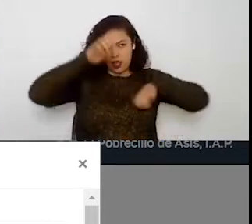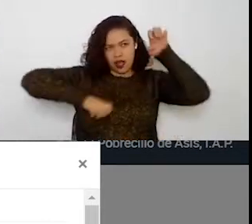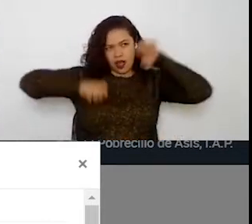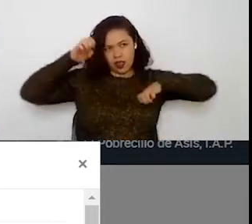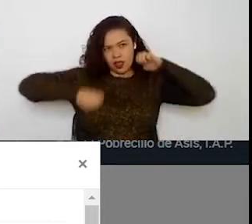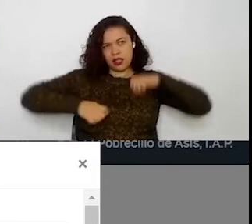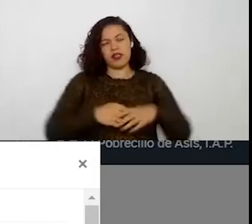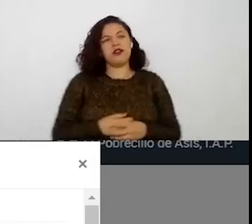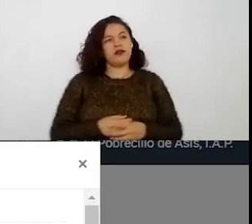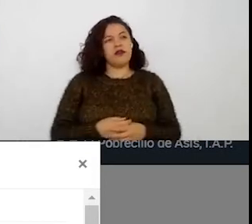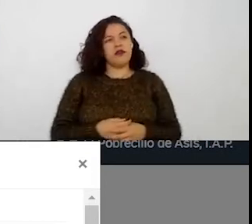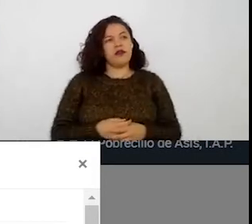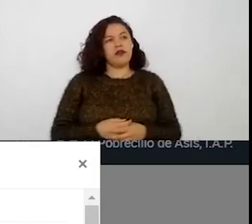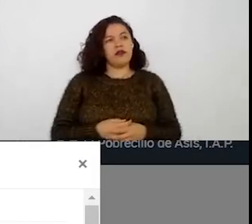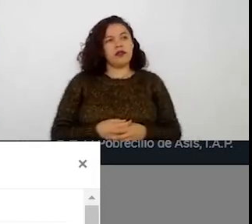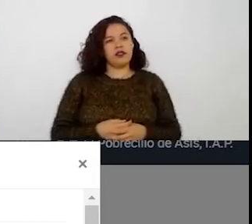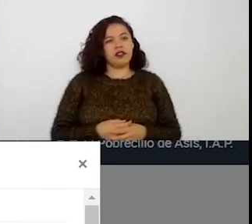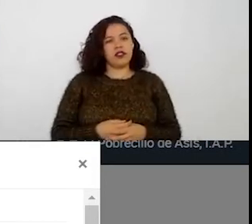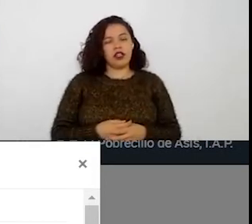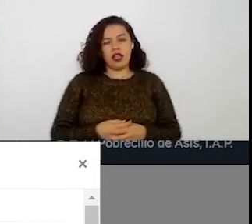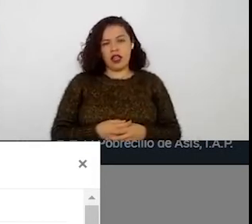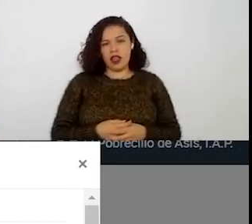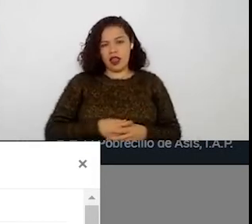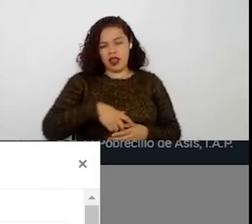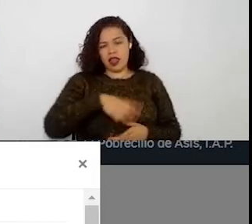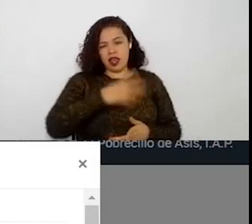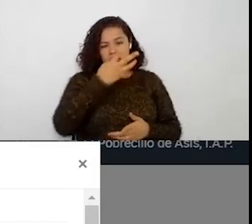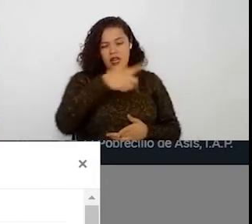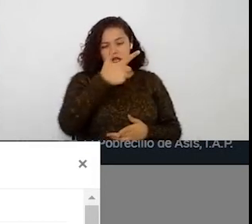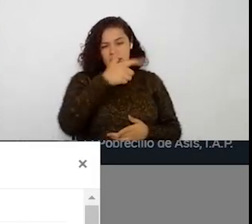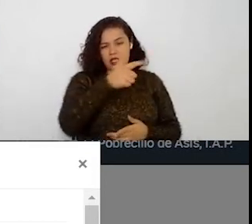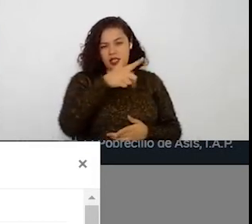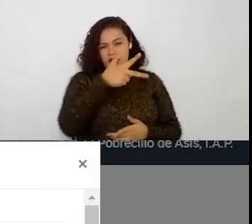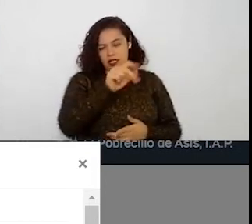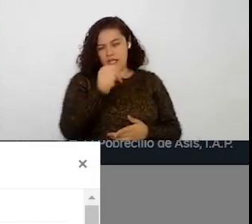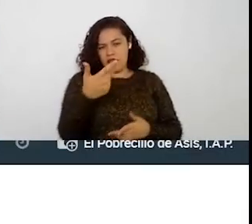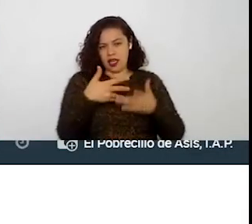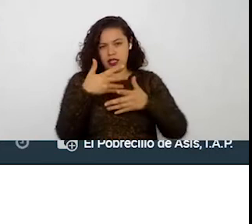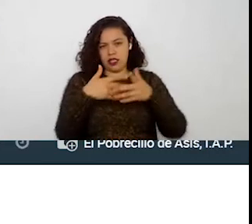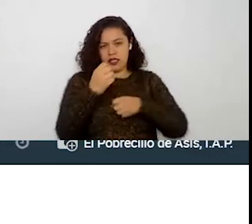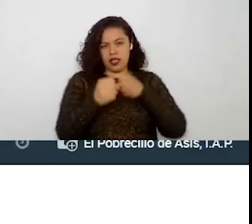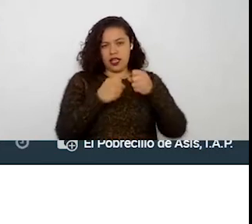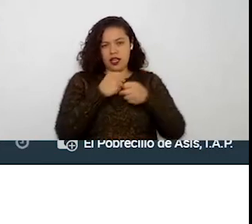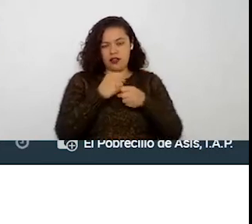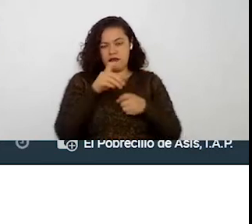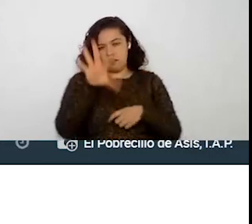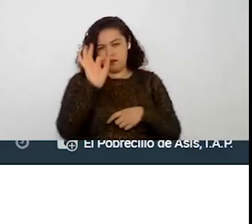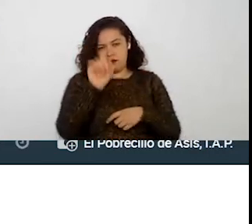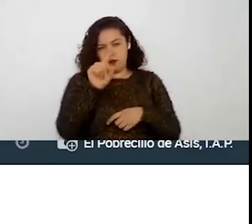son chicos entre los tres y los 15 no más o menos seleccionamos